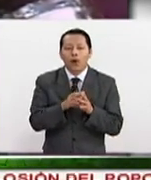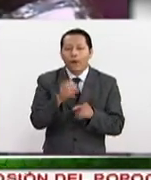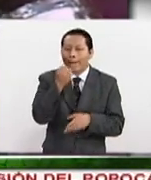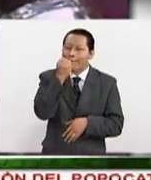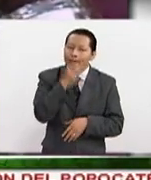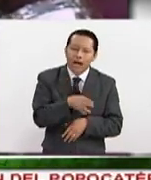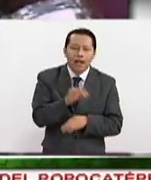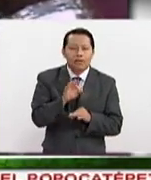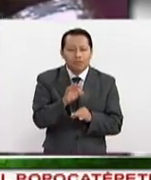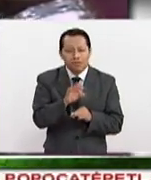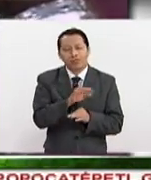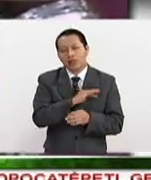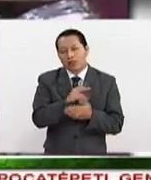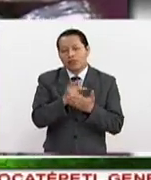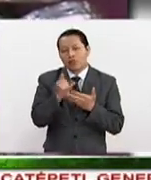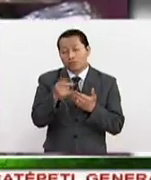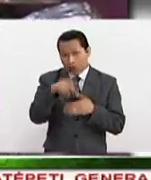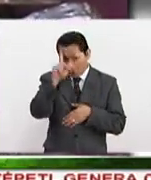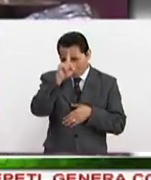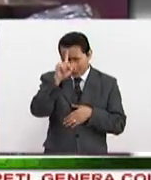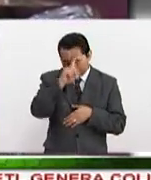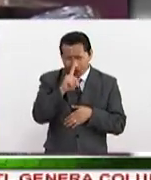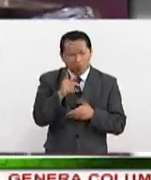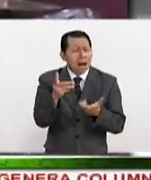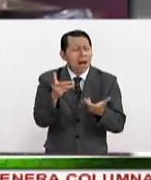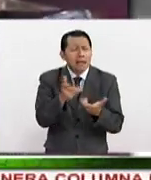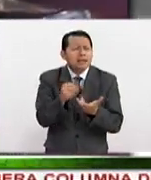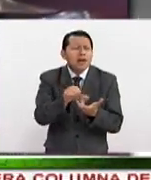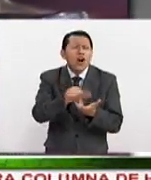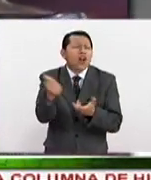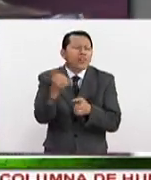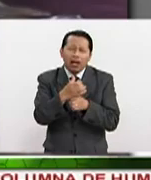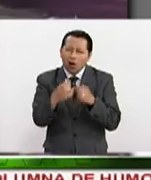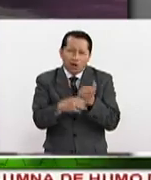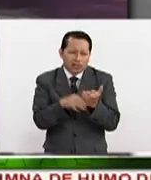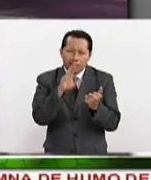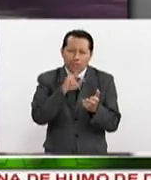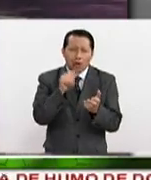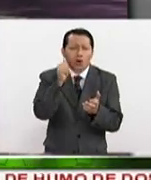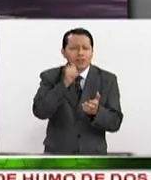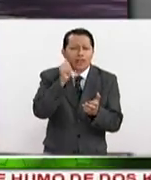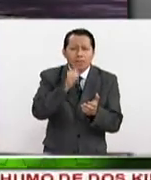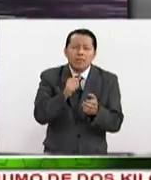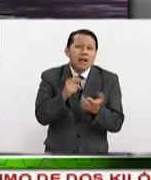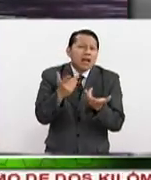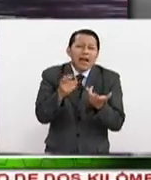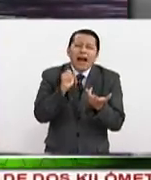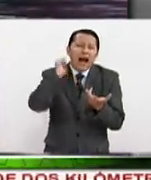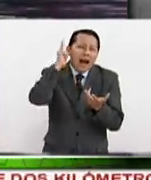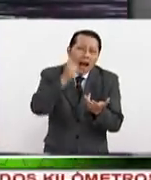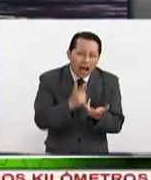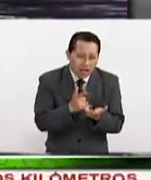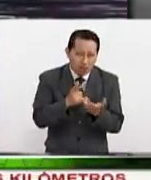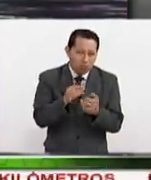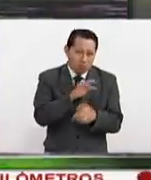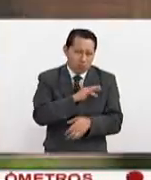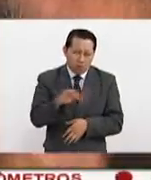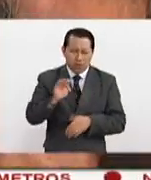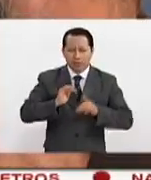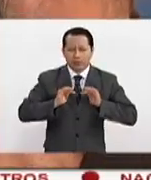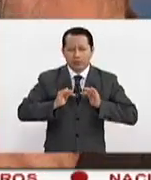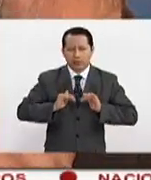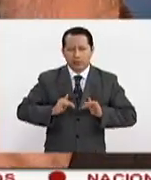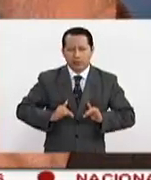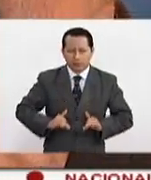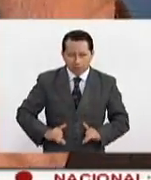la compañía disquera, pero yo te recomiendo que hagas otra cosa por cualquier cosa que pase en tu vida, que tengas siempre una alternativa para que puedas moverte con tranquilidad y que